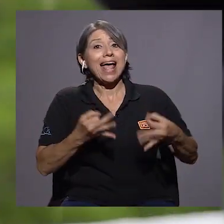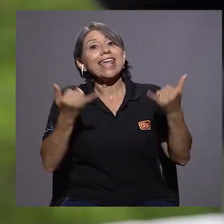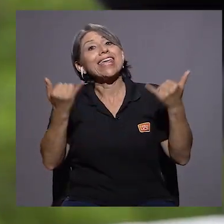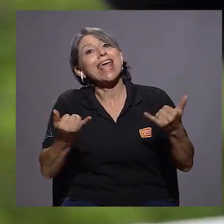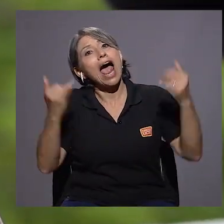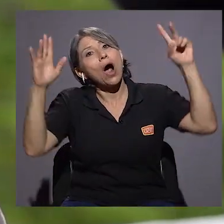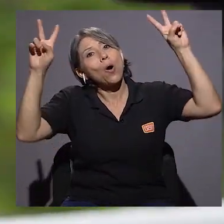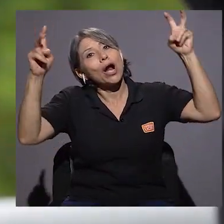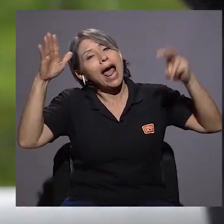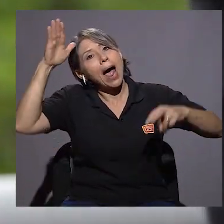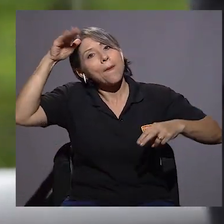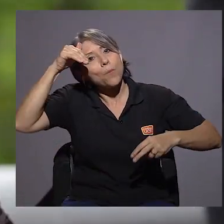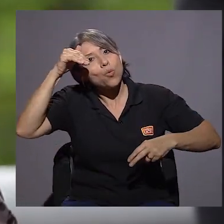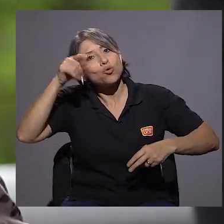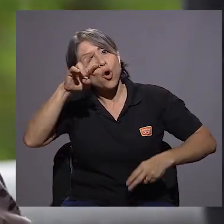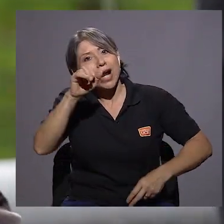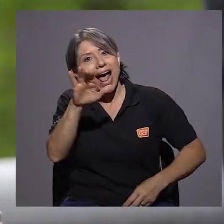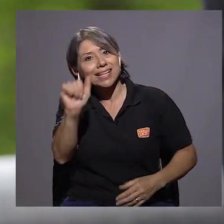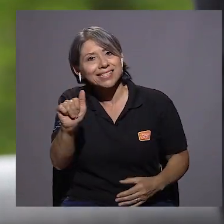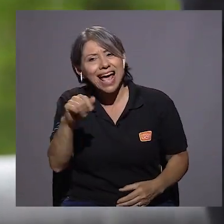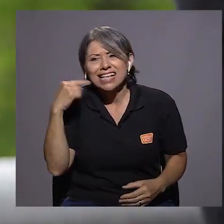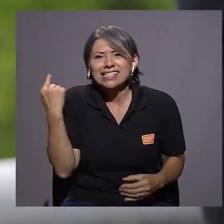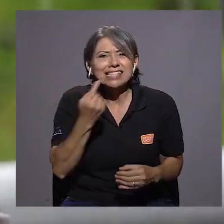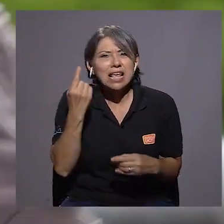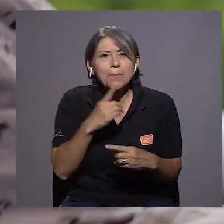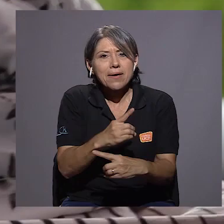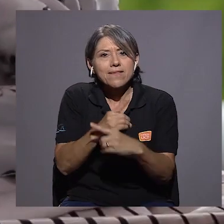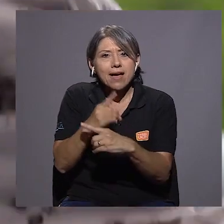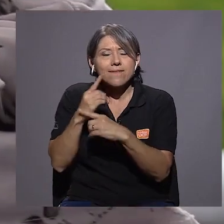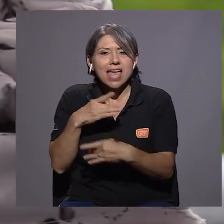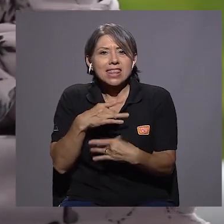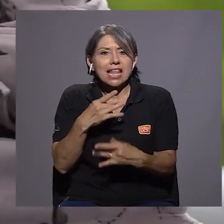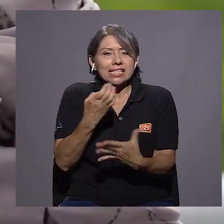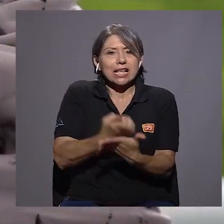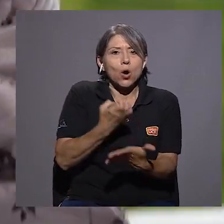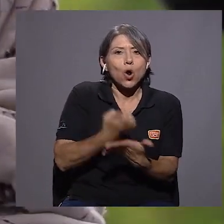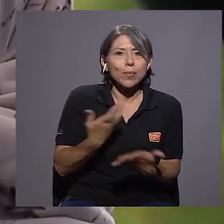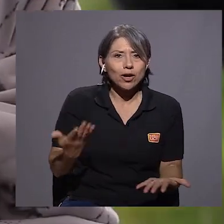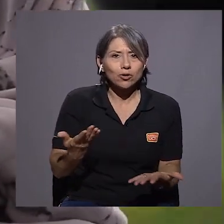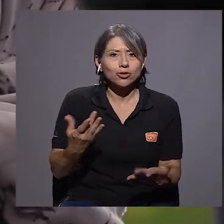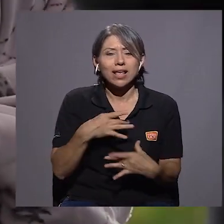la burocracia, siempre van a estar defendiendo intereses